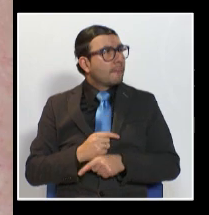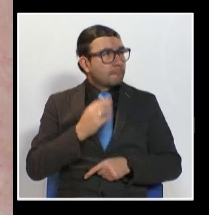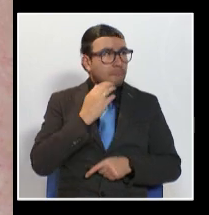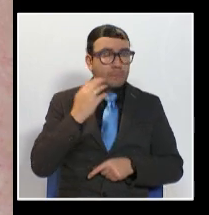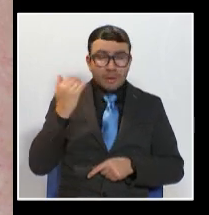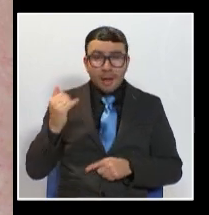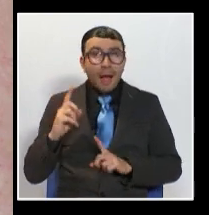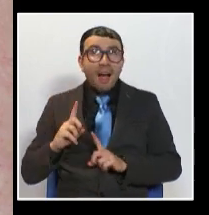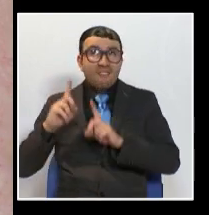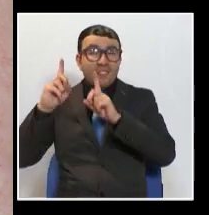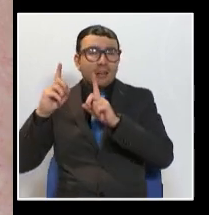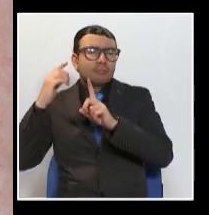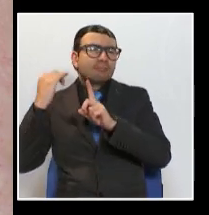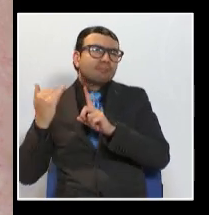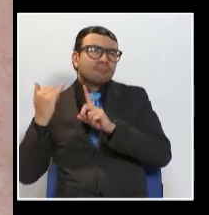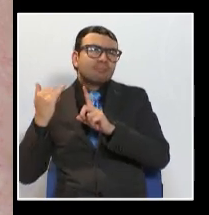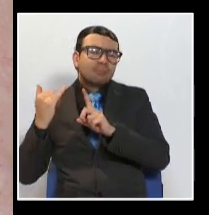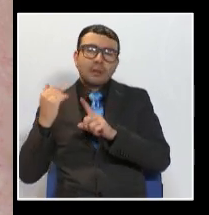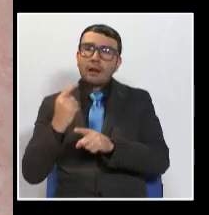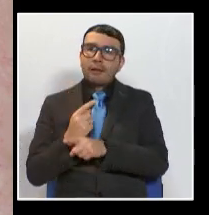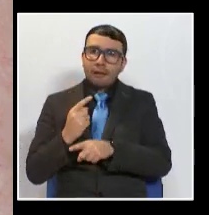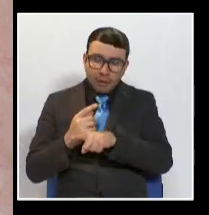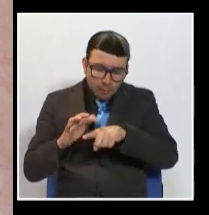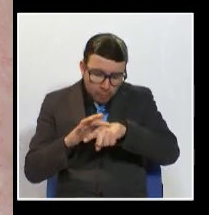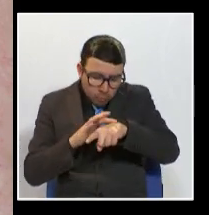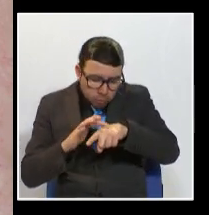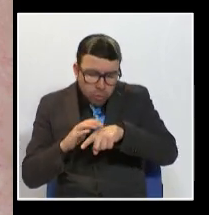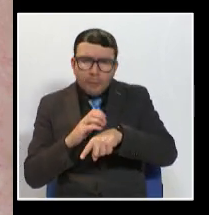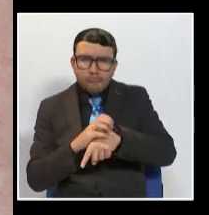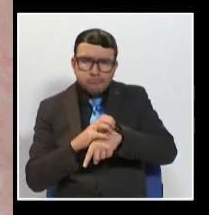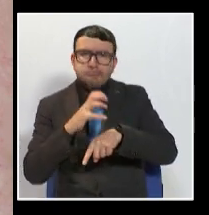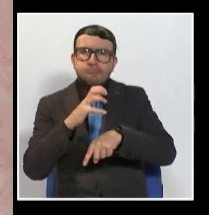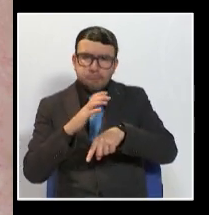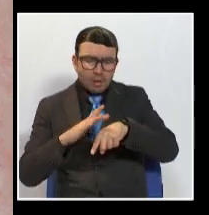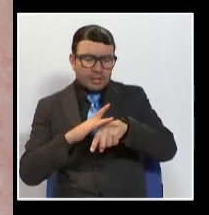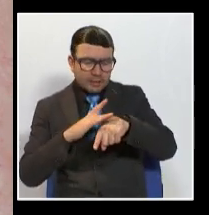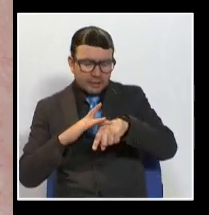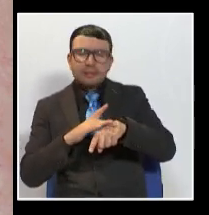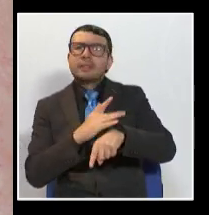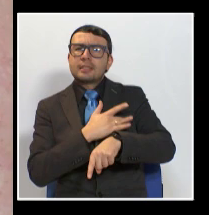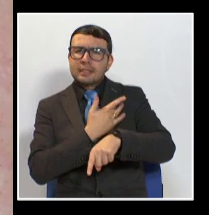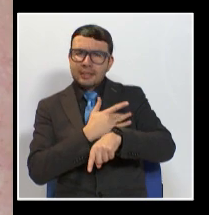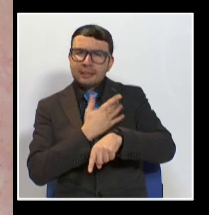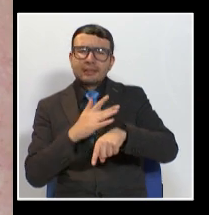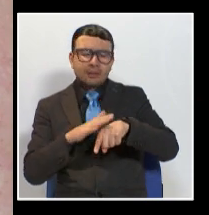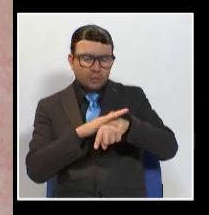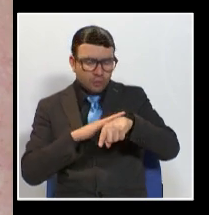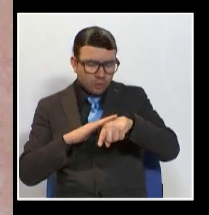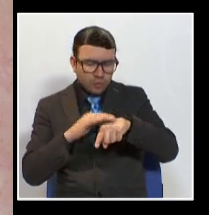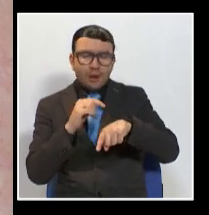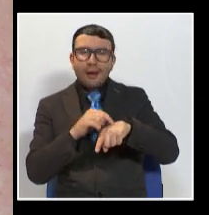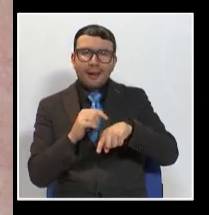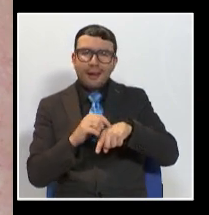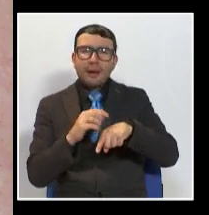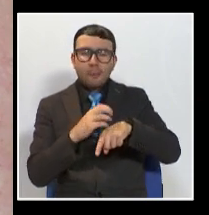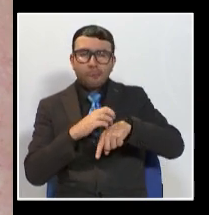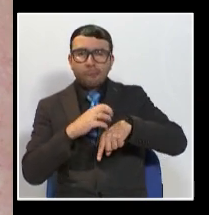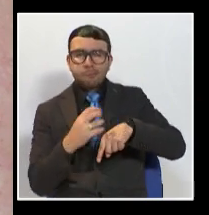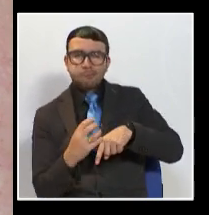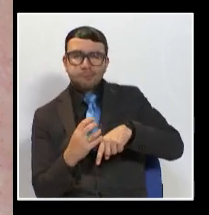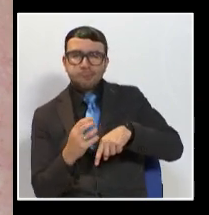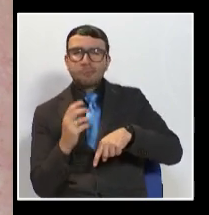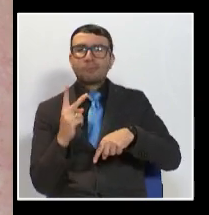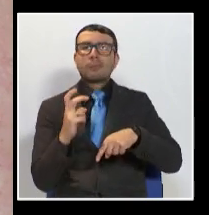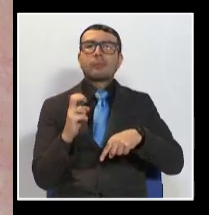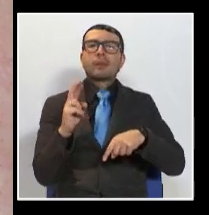vemos pápulas, como vemos ya son lesiones palpables sobrelevantadas, en esa parte superior derecha corresponden a verrugas, y en la parte inferior